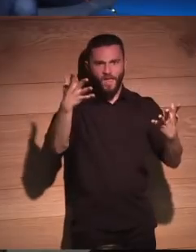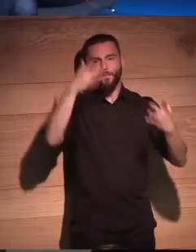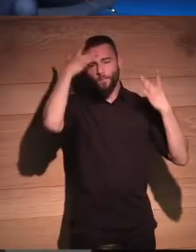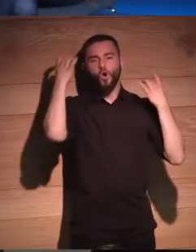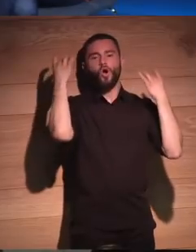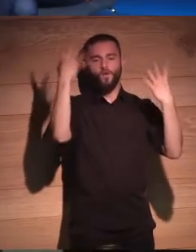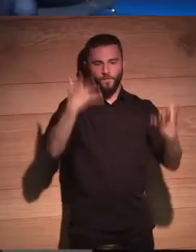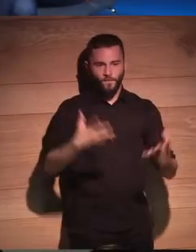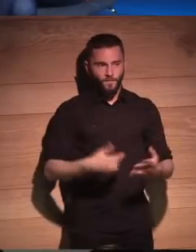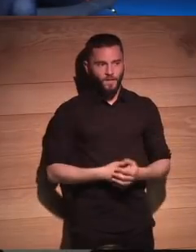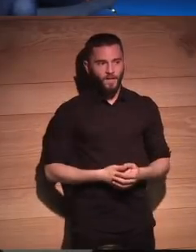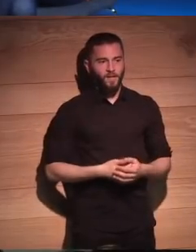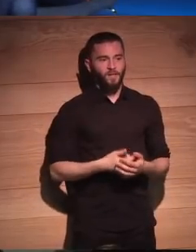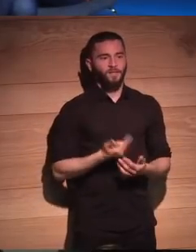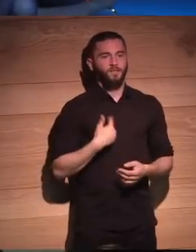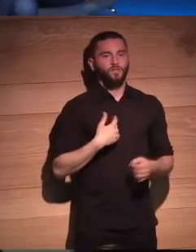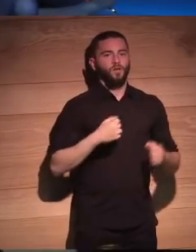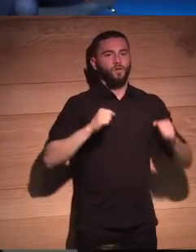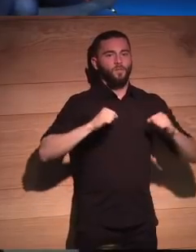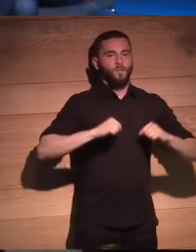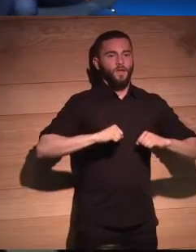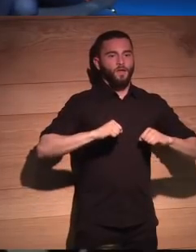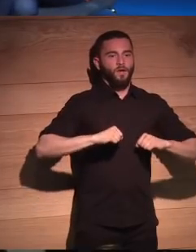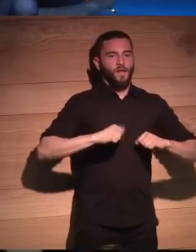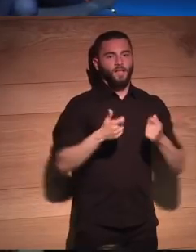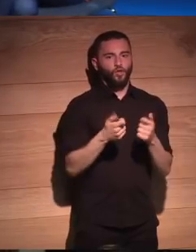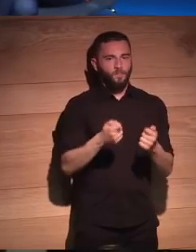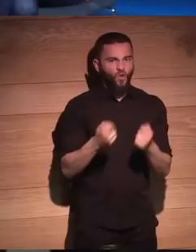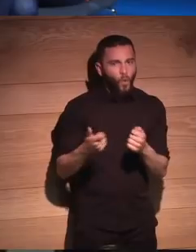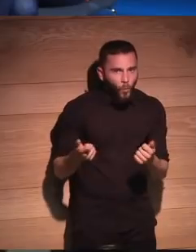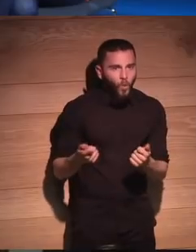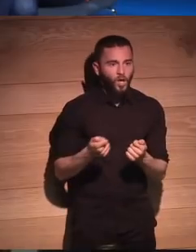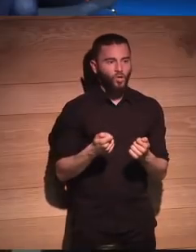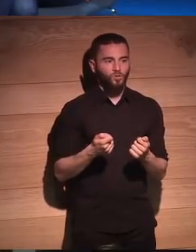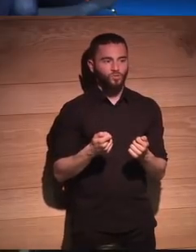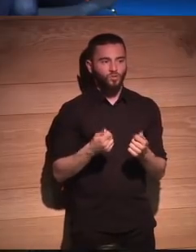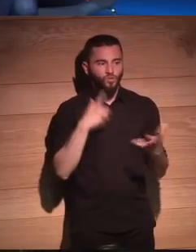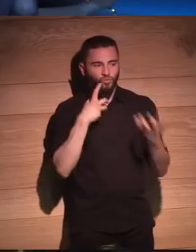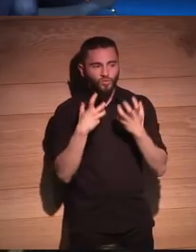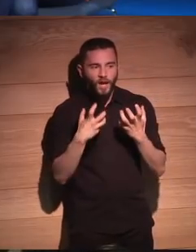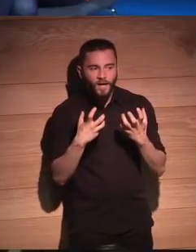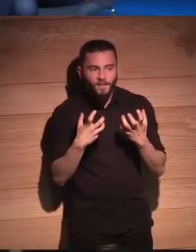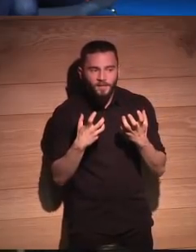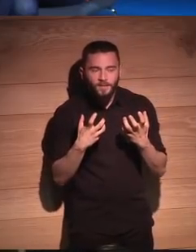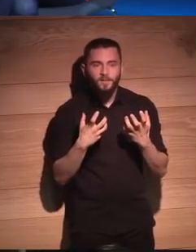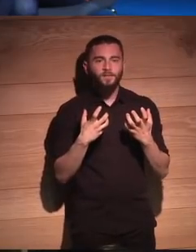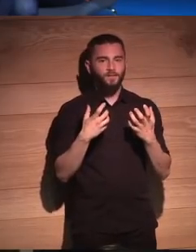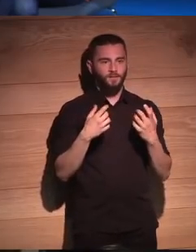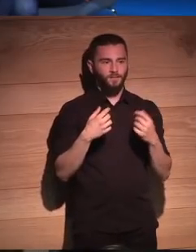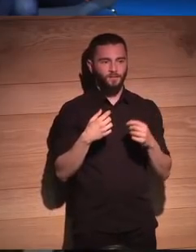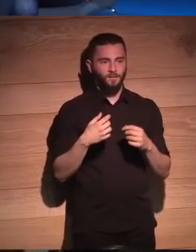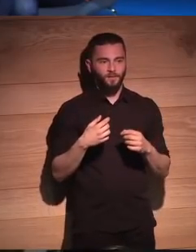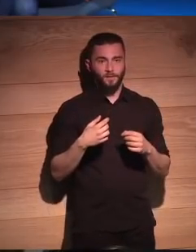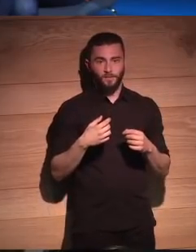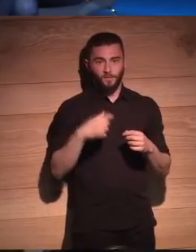por fin. Los videojuegos, efectivamente. Los videojuegos, sí. Que es un arte que además en Fundación